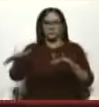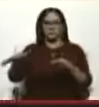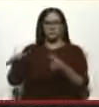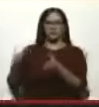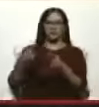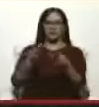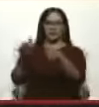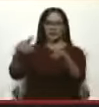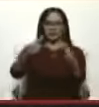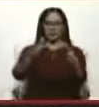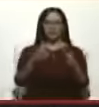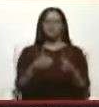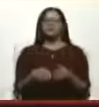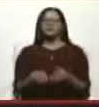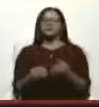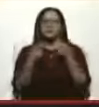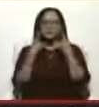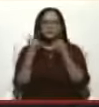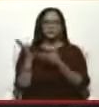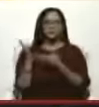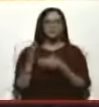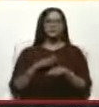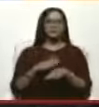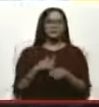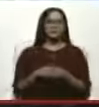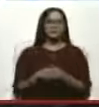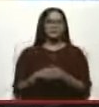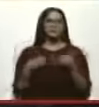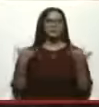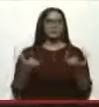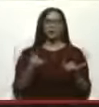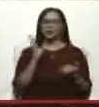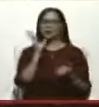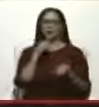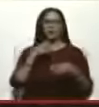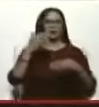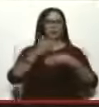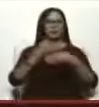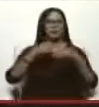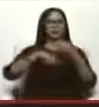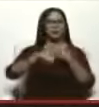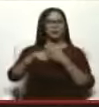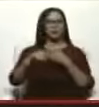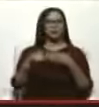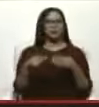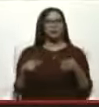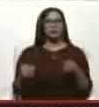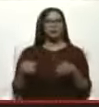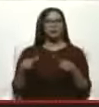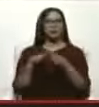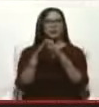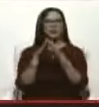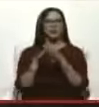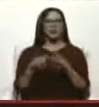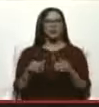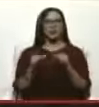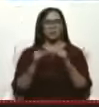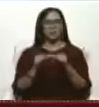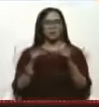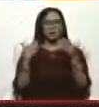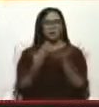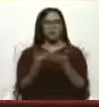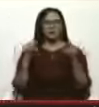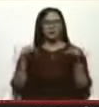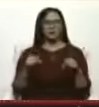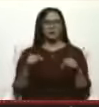río Manzanares. Estamos acá en este tramo porque ya no hay paso hacia Cumanacoa. Nos vamos a mantener hasta acá